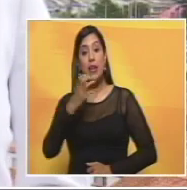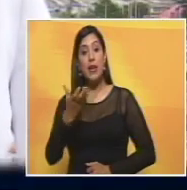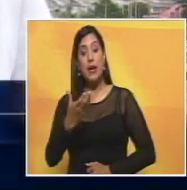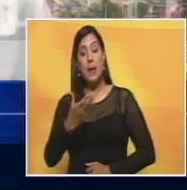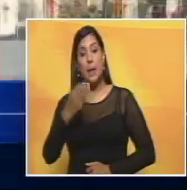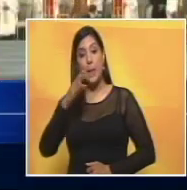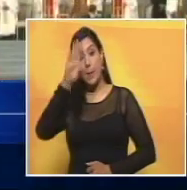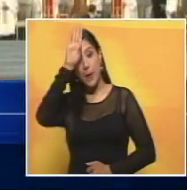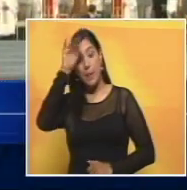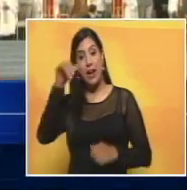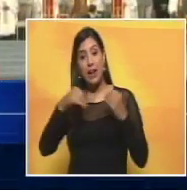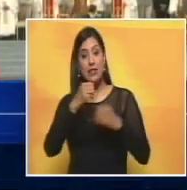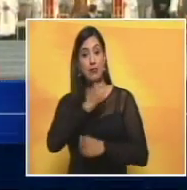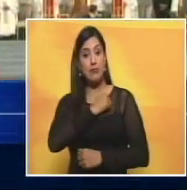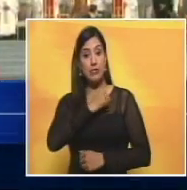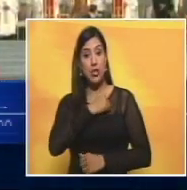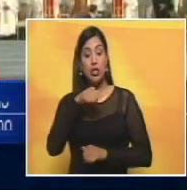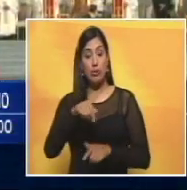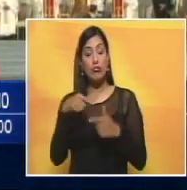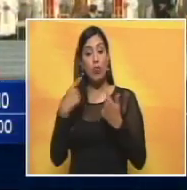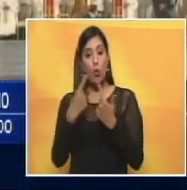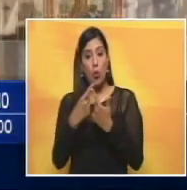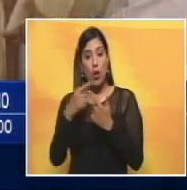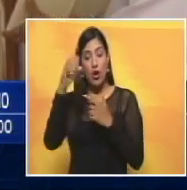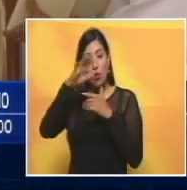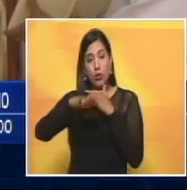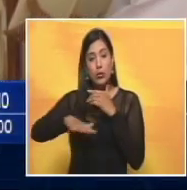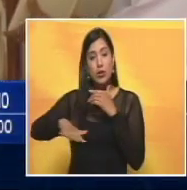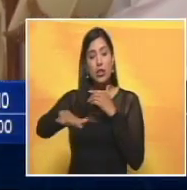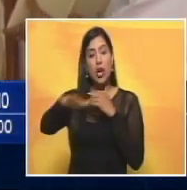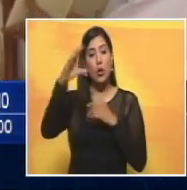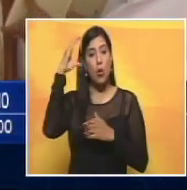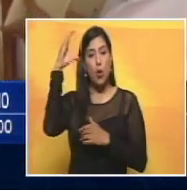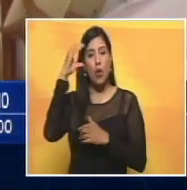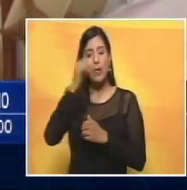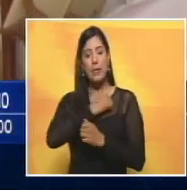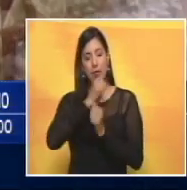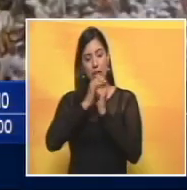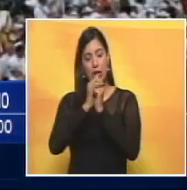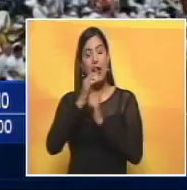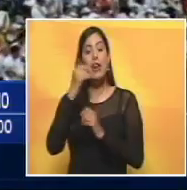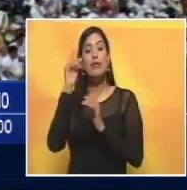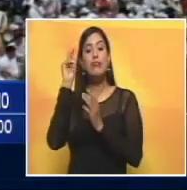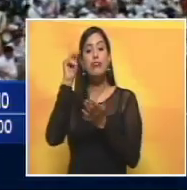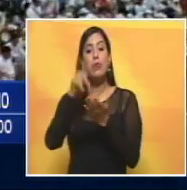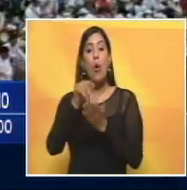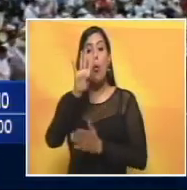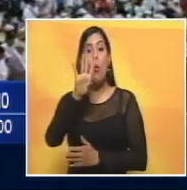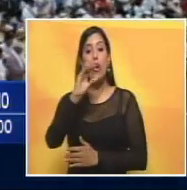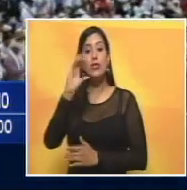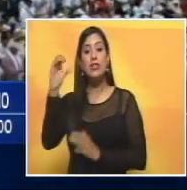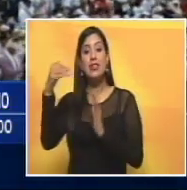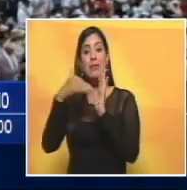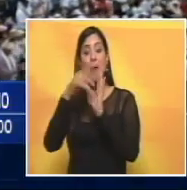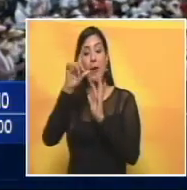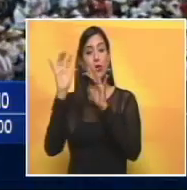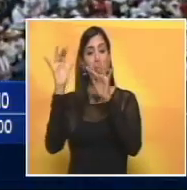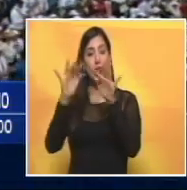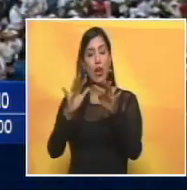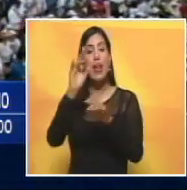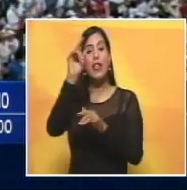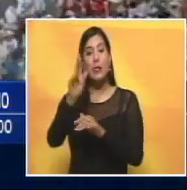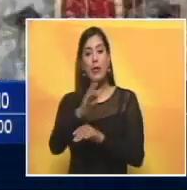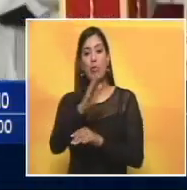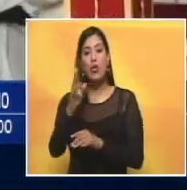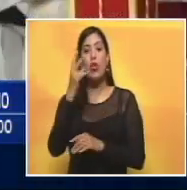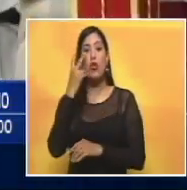Papa celebró hoy una misa en Villavicencio, en los llanos colombianos, una misa ante 400.000 personas. Allí beatificará